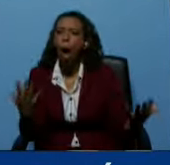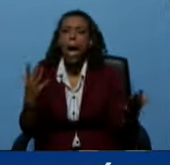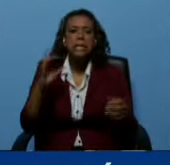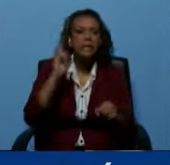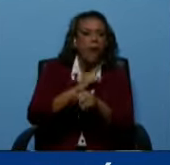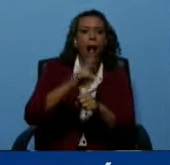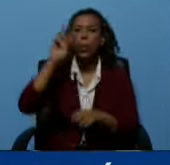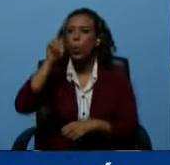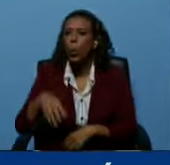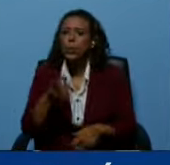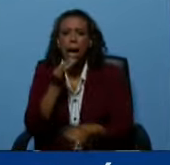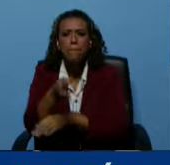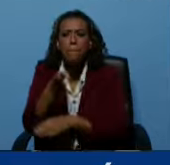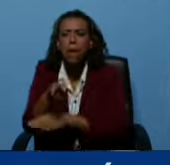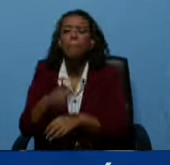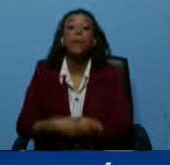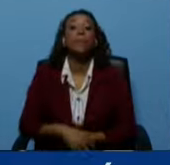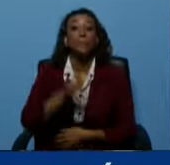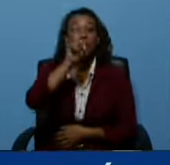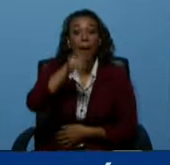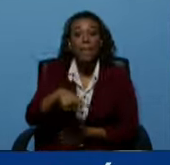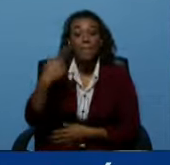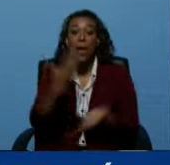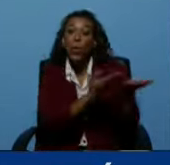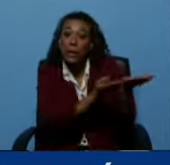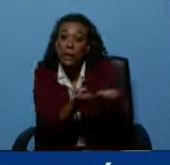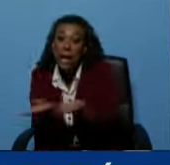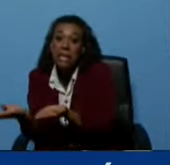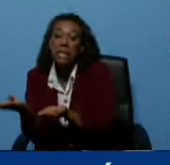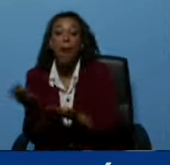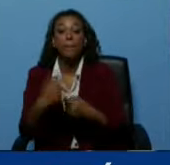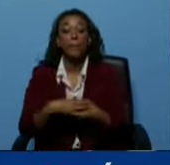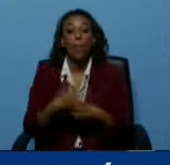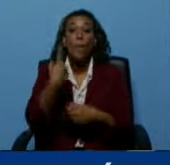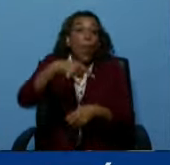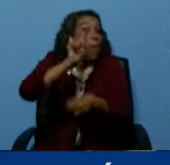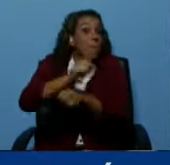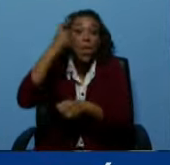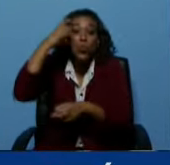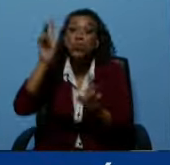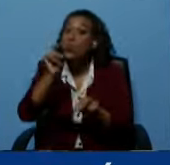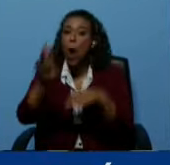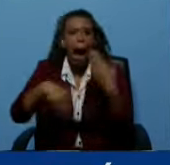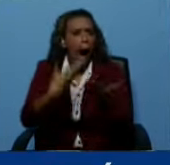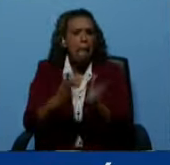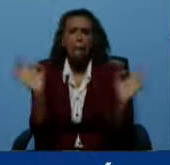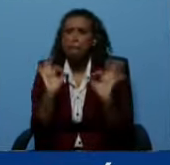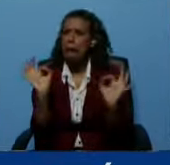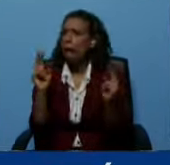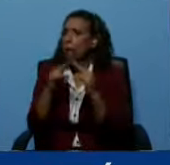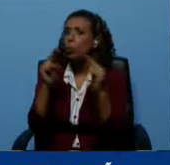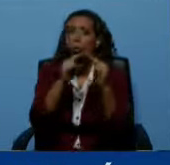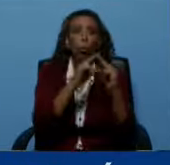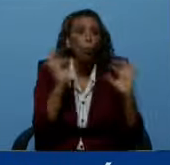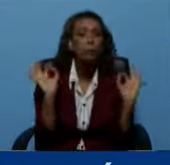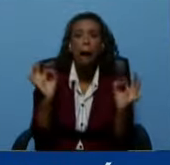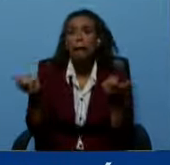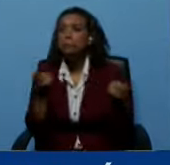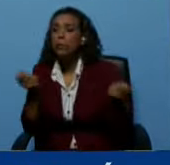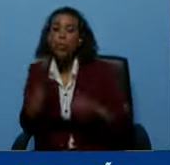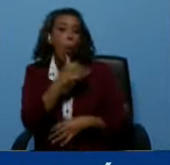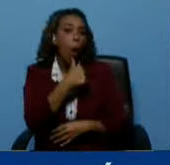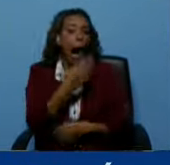control, ¿verdad? Ahí también cuando se reciben, que llegan personas por primera vez que todavía no tienen su control